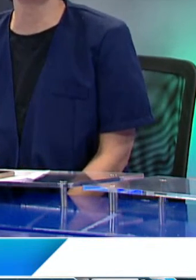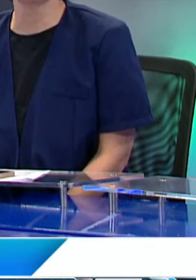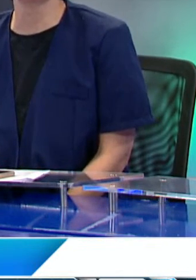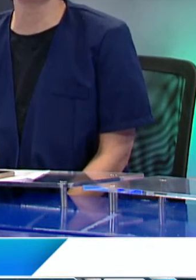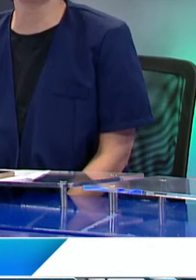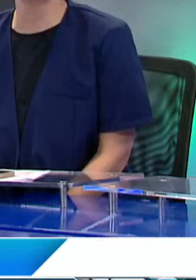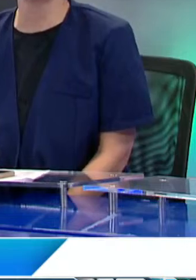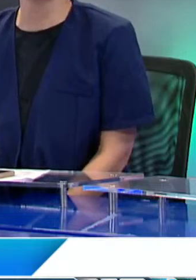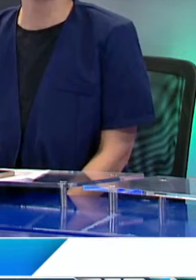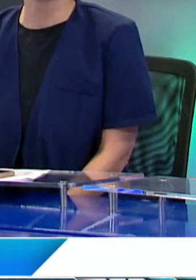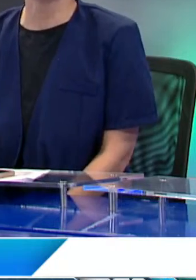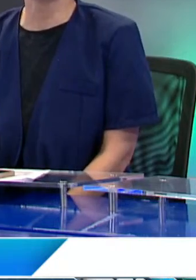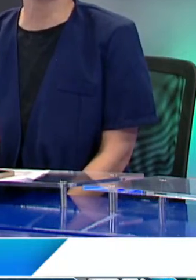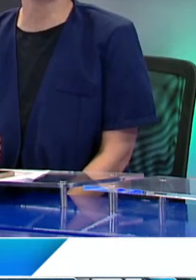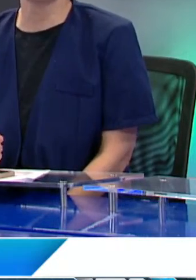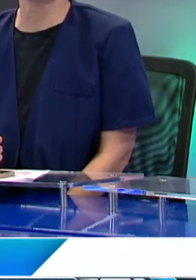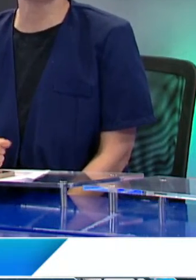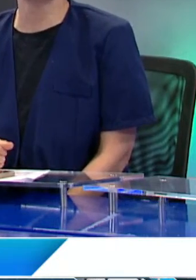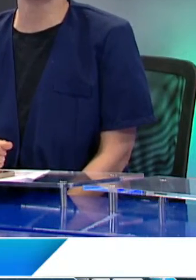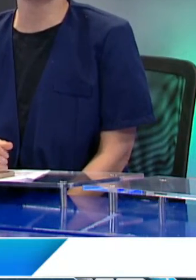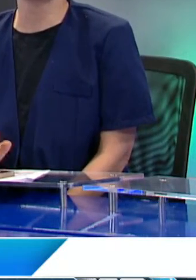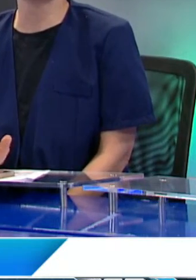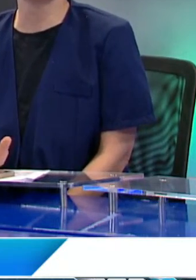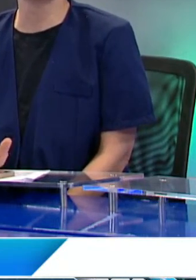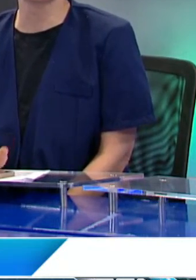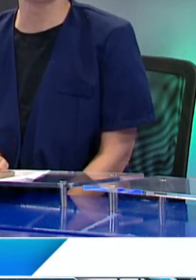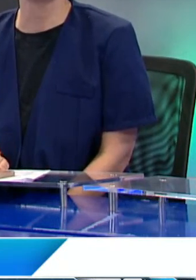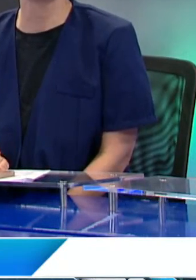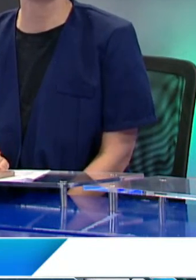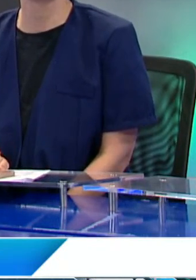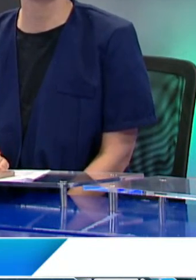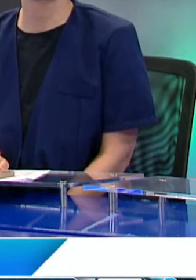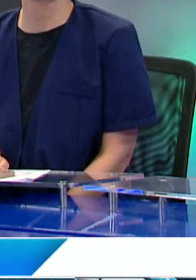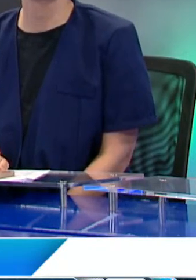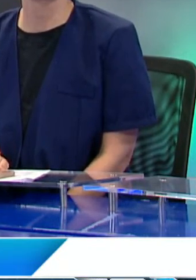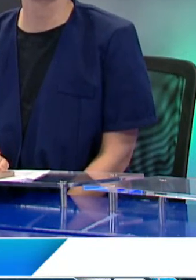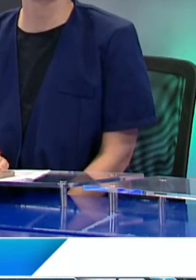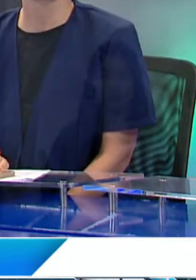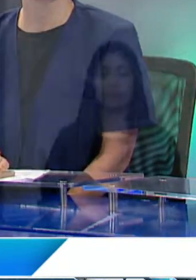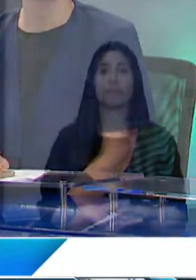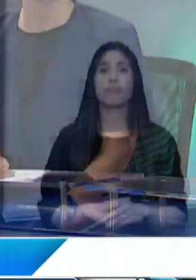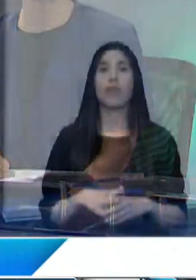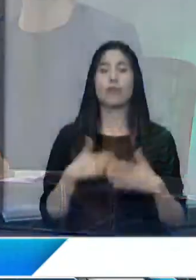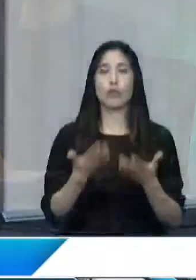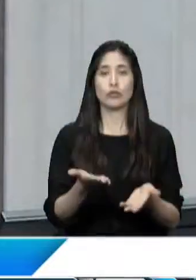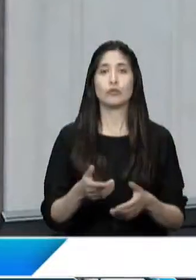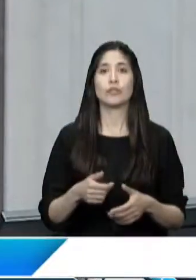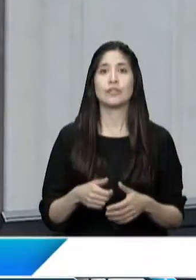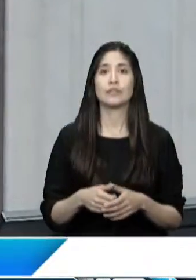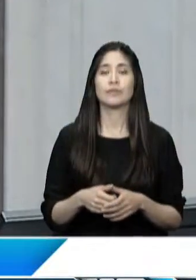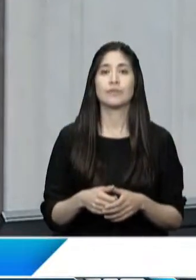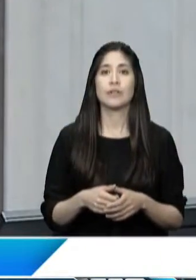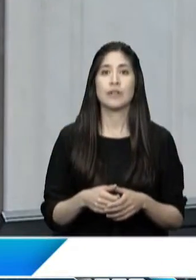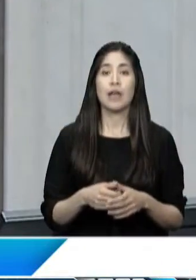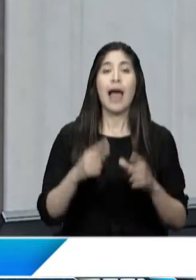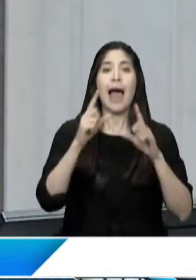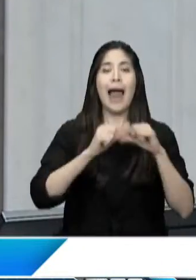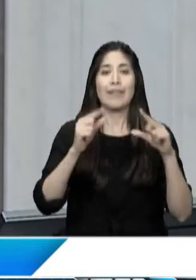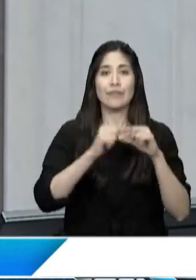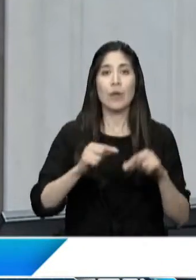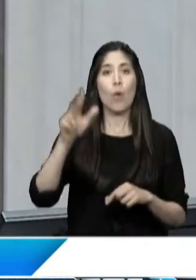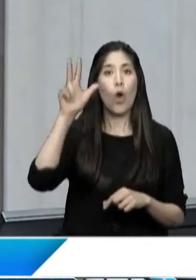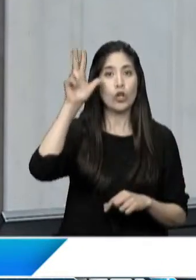la insistencia del Congreso en el tema de la movilidad jubilatoria. De acuerdo a lo establecido por el